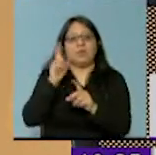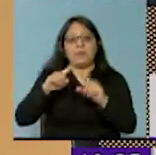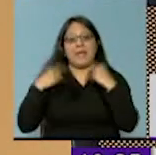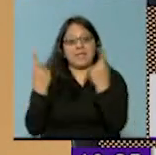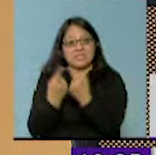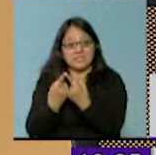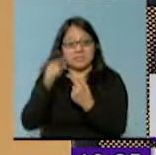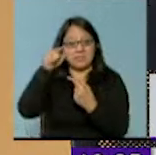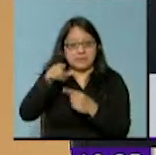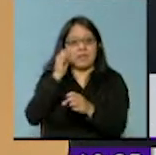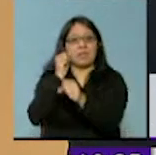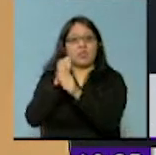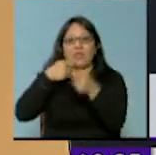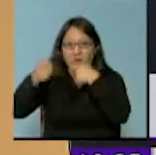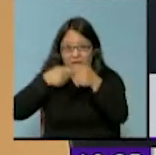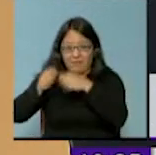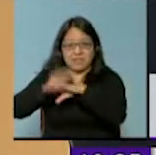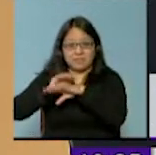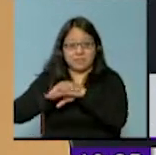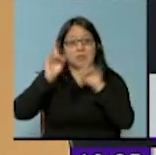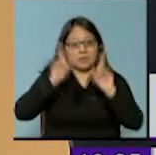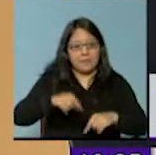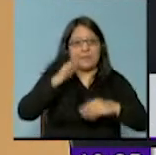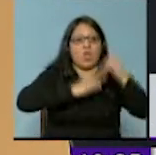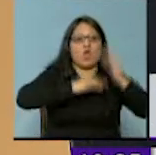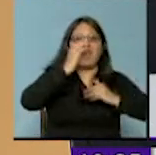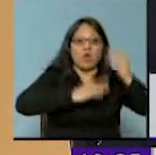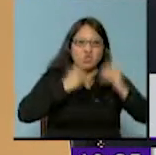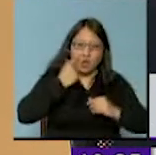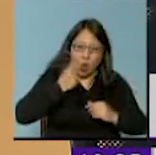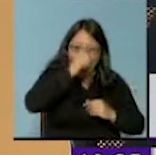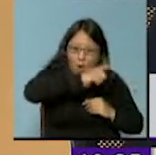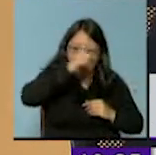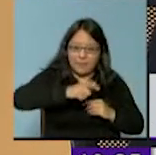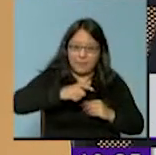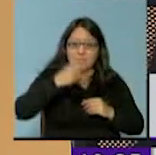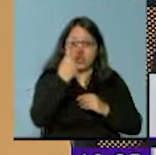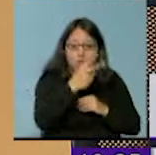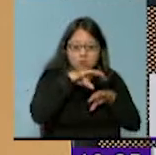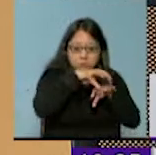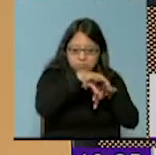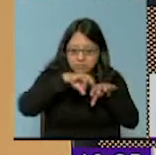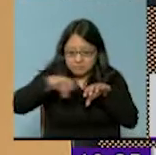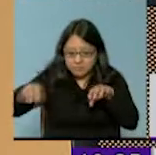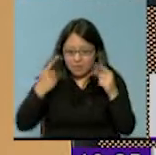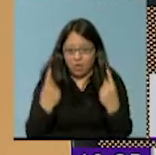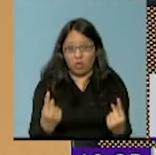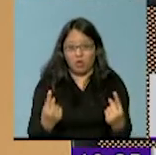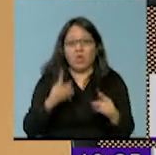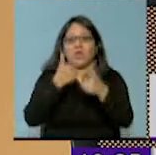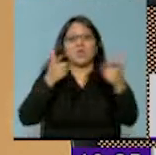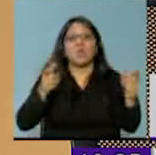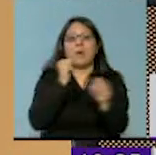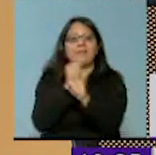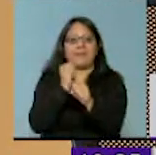comercio y de la parte de la construcción son donde más, los dos sectores donde más se notan desocupados. Y